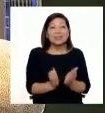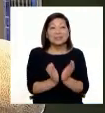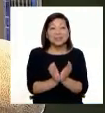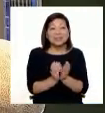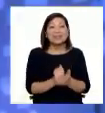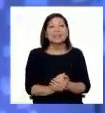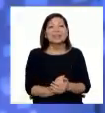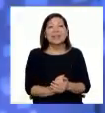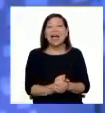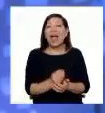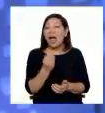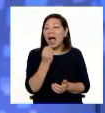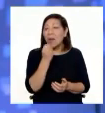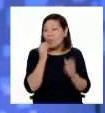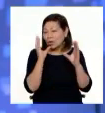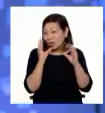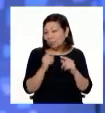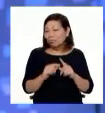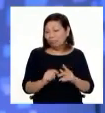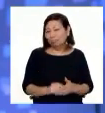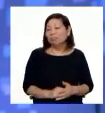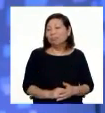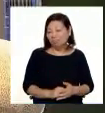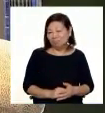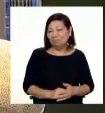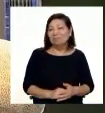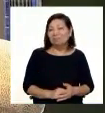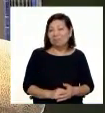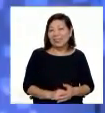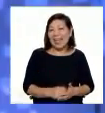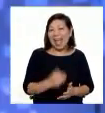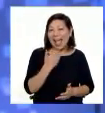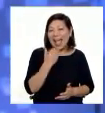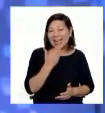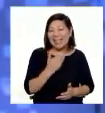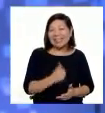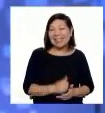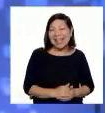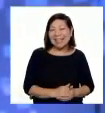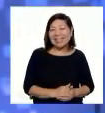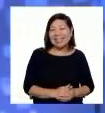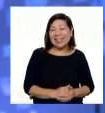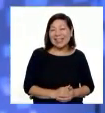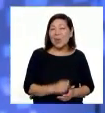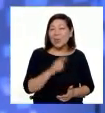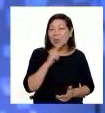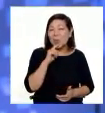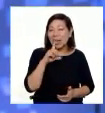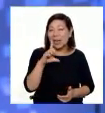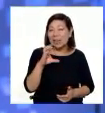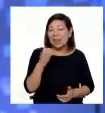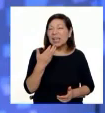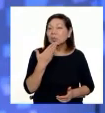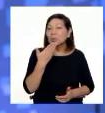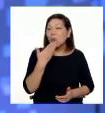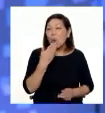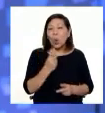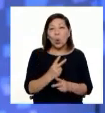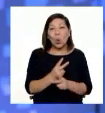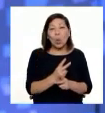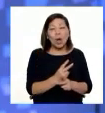Dos manos de verduras para los almuerzos y las cenas también, supongo. Sí, sí. Bien, muy amable, muchas gracias. La licenciada Jessica Guamán,